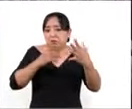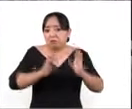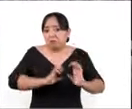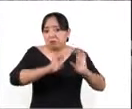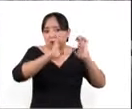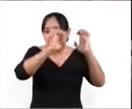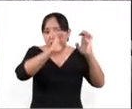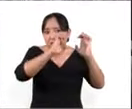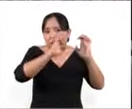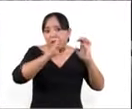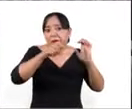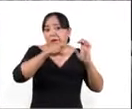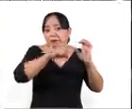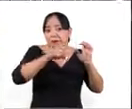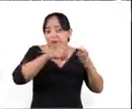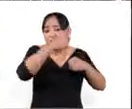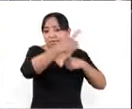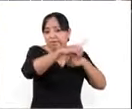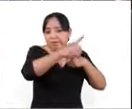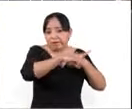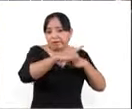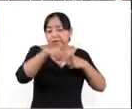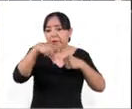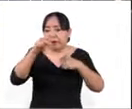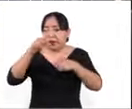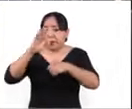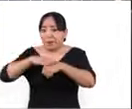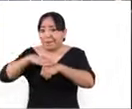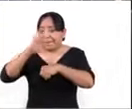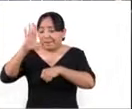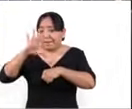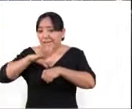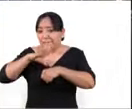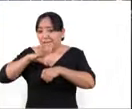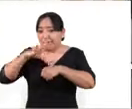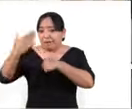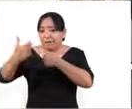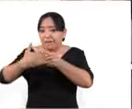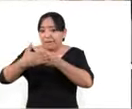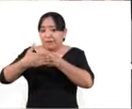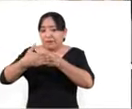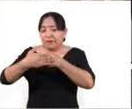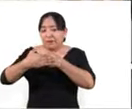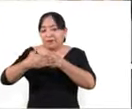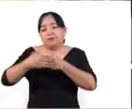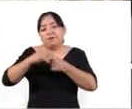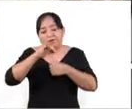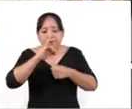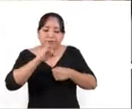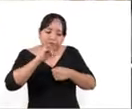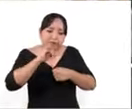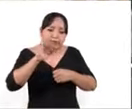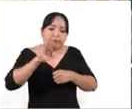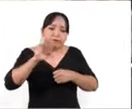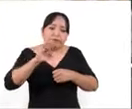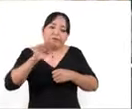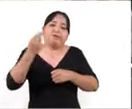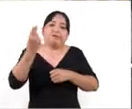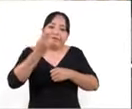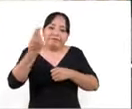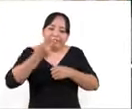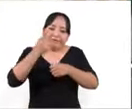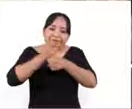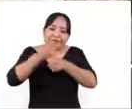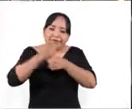probable, por eso decimos que no podemos dar un número exacto hasta que no tengamos una revisión general y un reporte de cada una de las